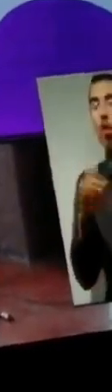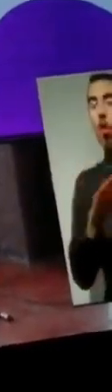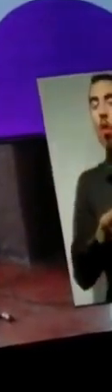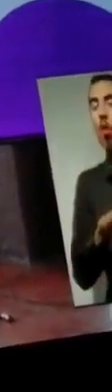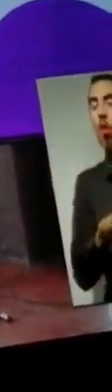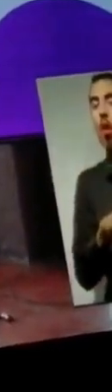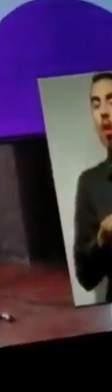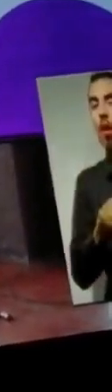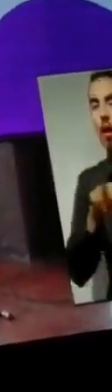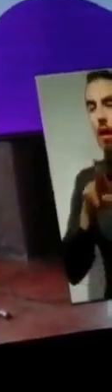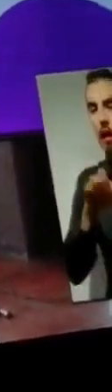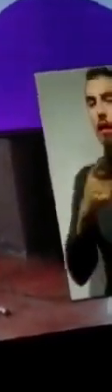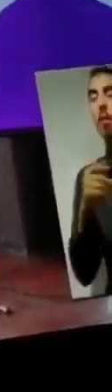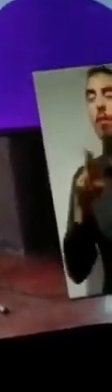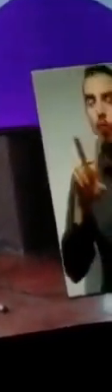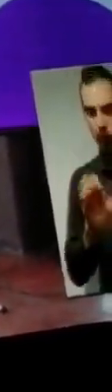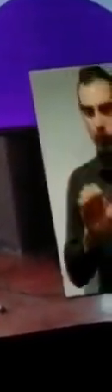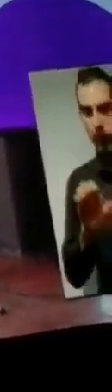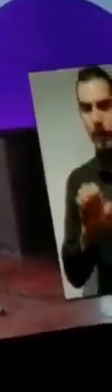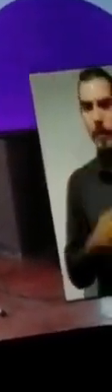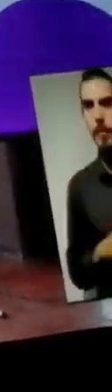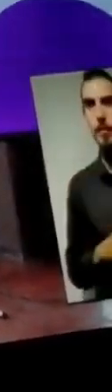Ahorita te digo lo.